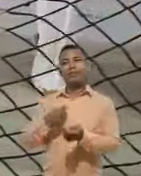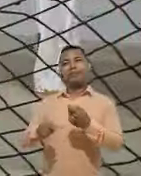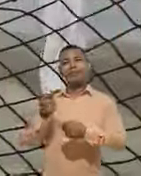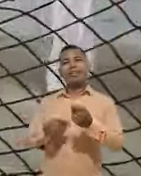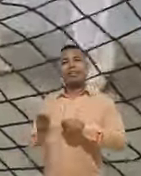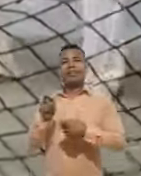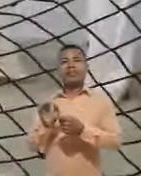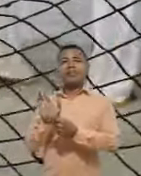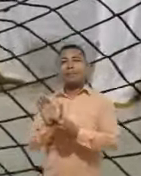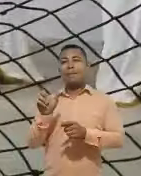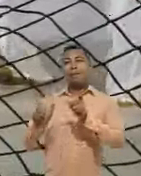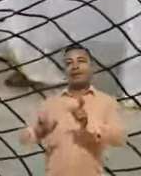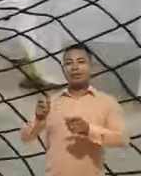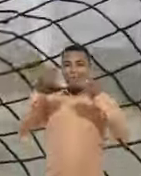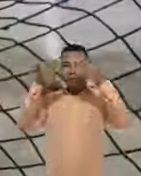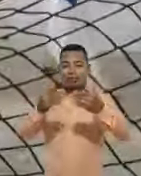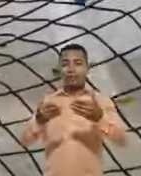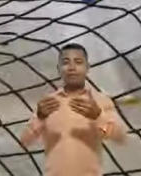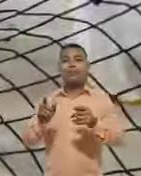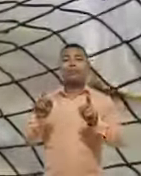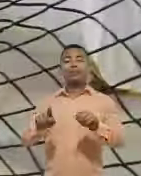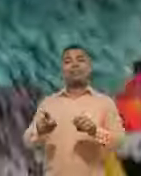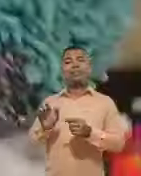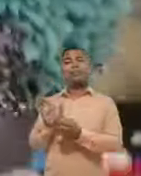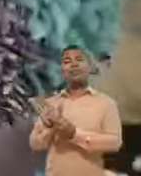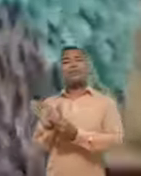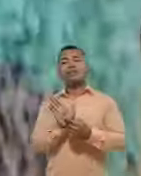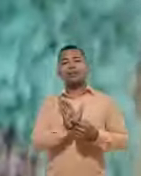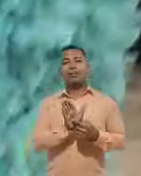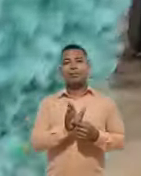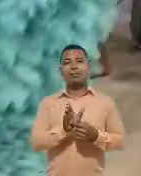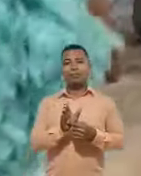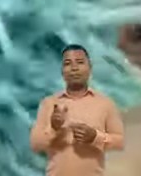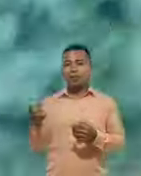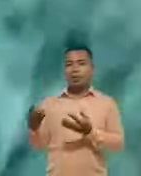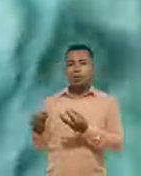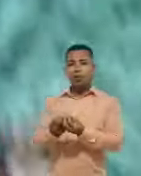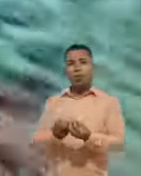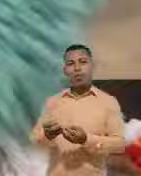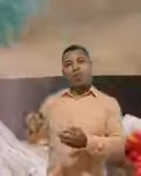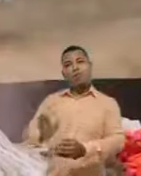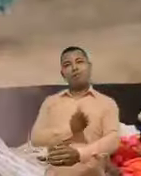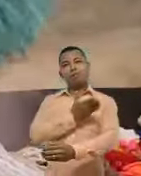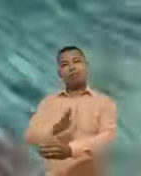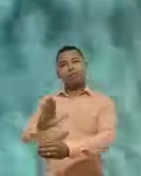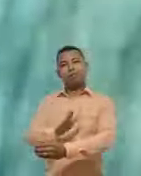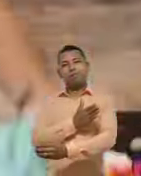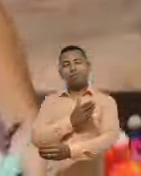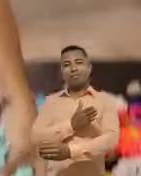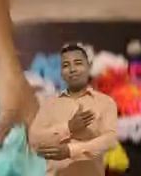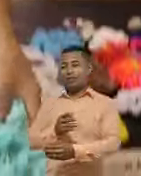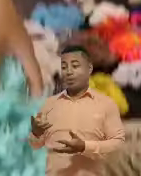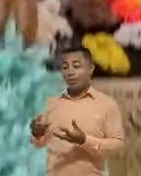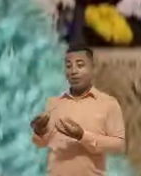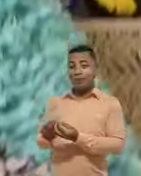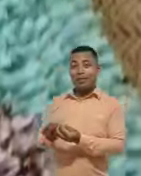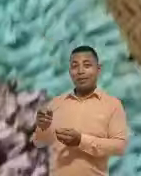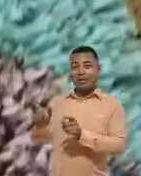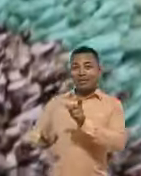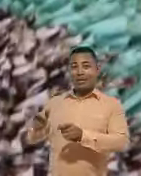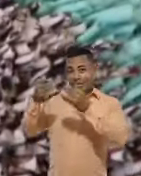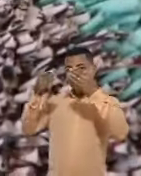con discapacidad, y donde haremos también el gran cierre del grupo musical que se han formado aquí en el